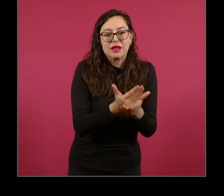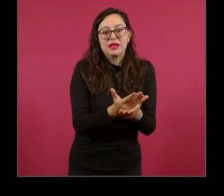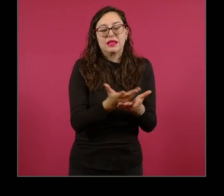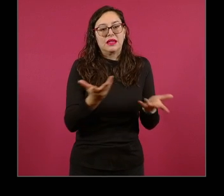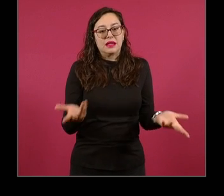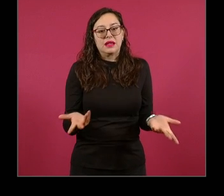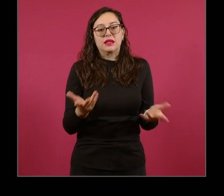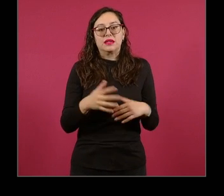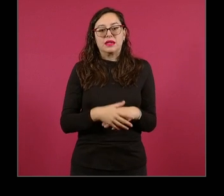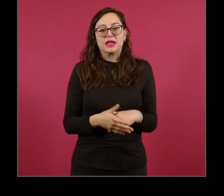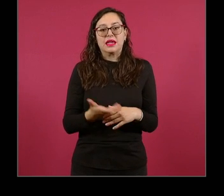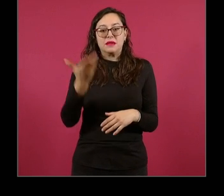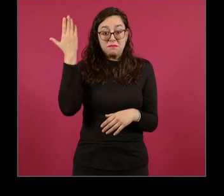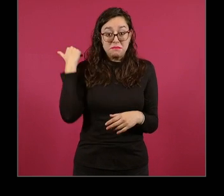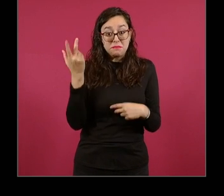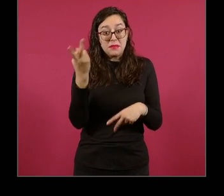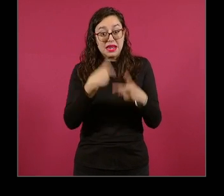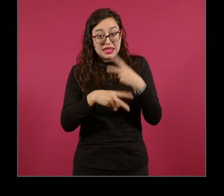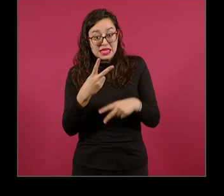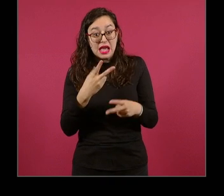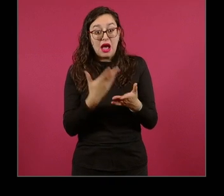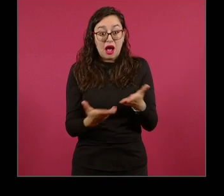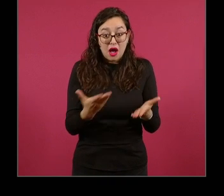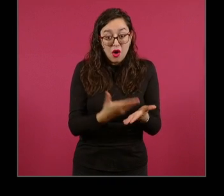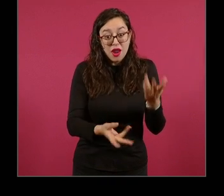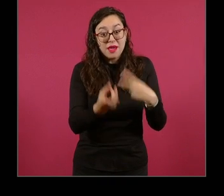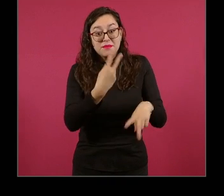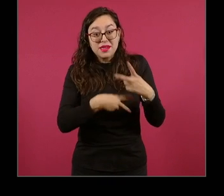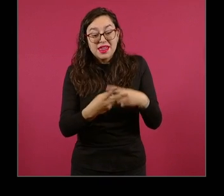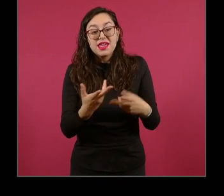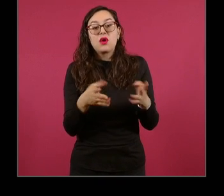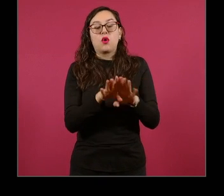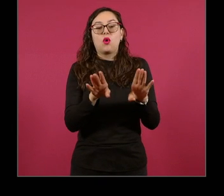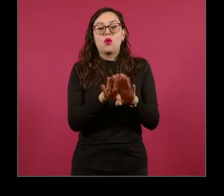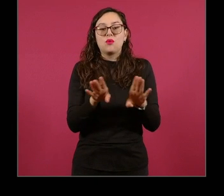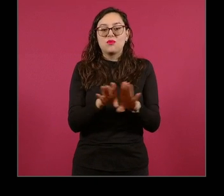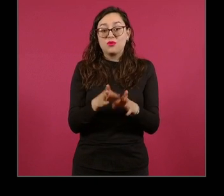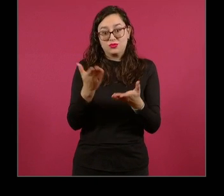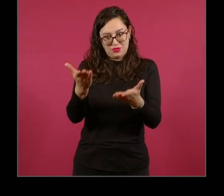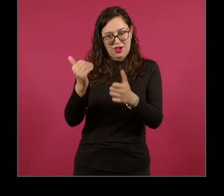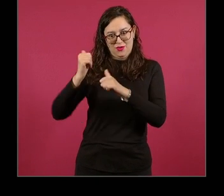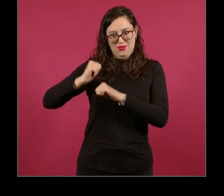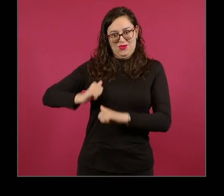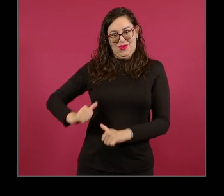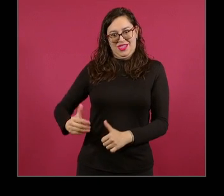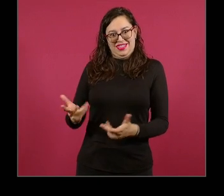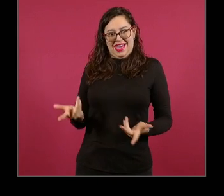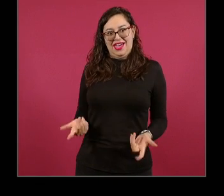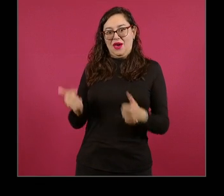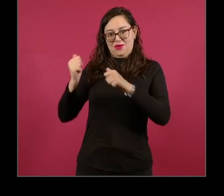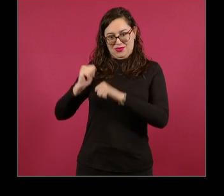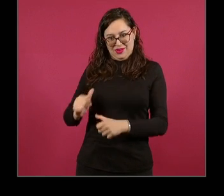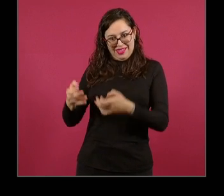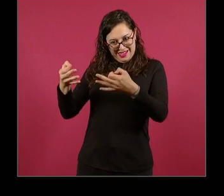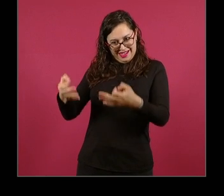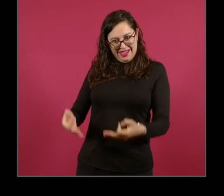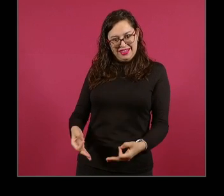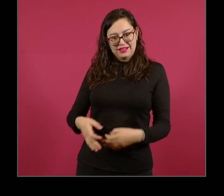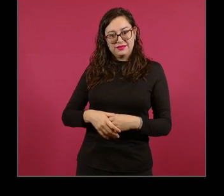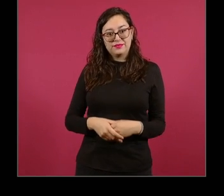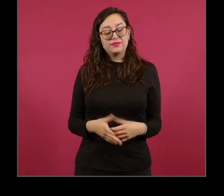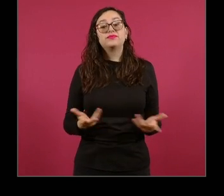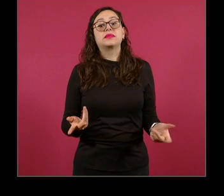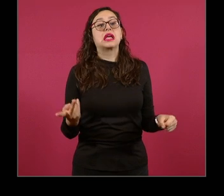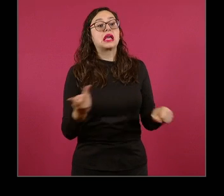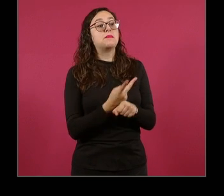el licenciado? Vienen. Venimos. Eso, ni modo que venían. Pierden la autoridad. Y ustedes, ni modo que pierdan la autoridad. Navarrito, ¿qué pasó con